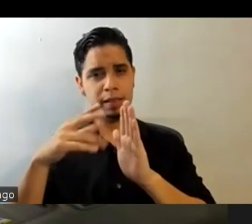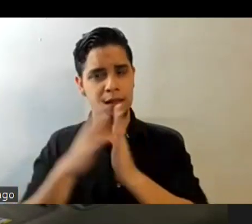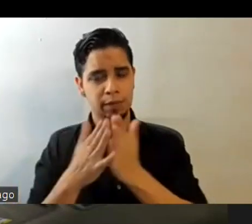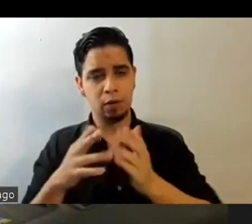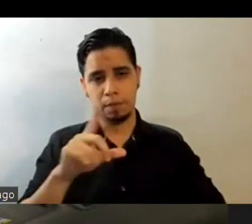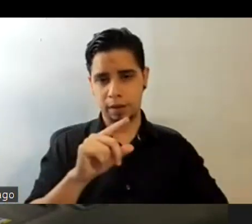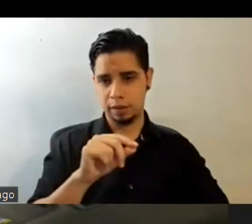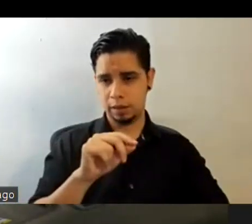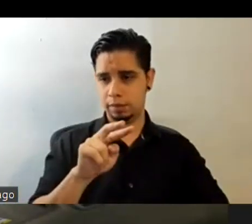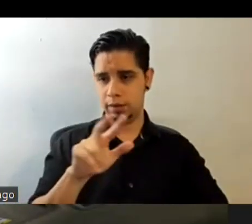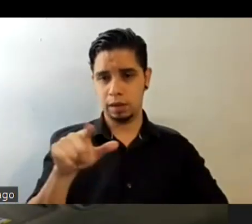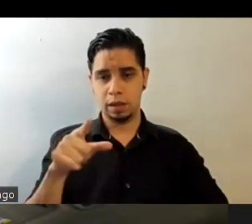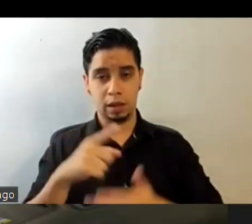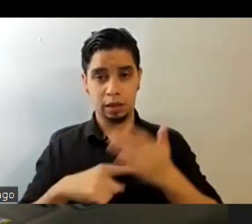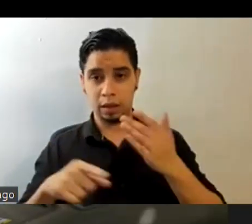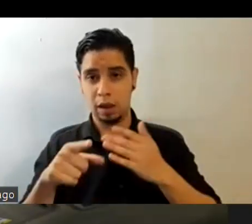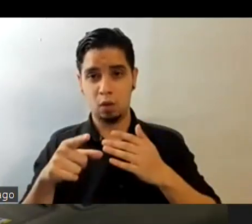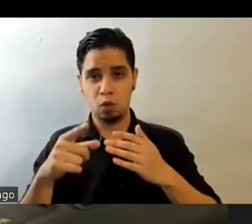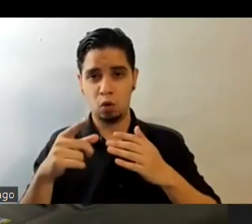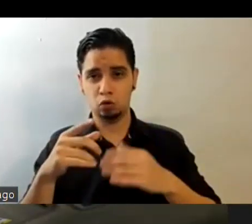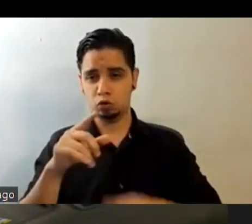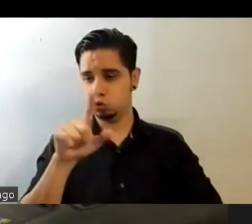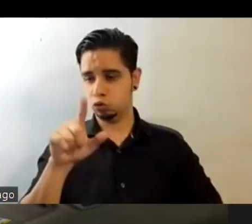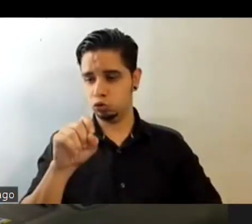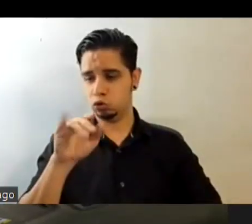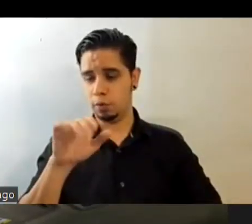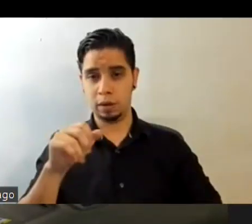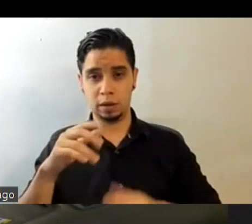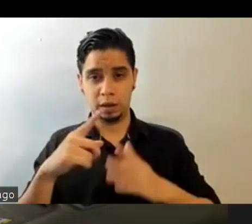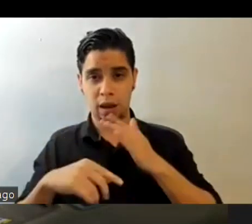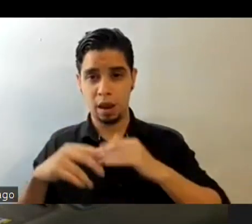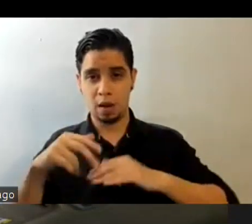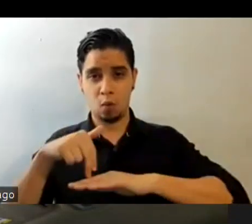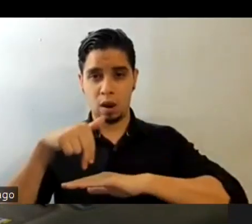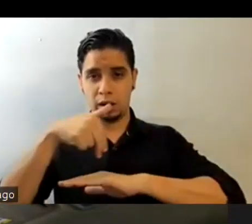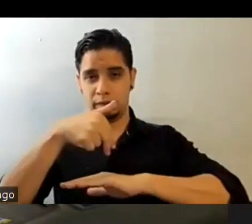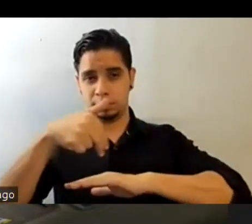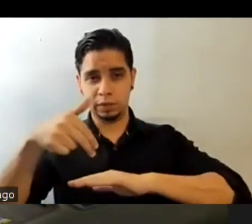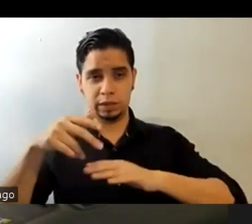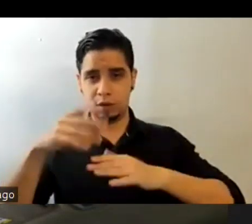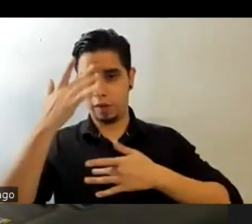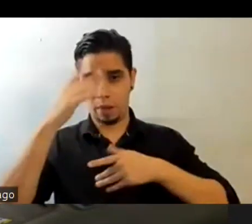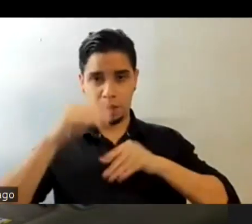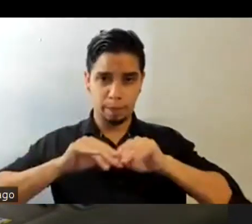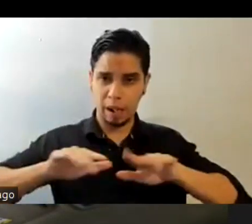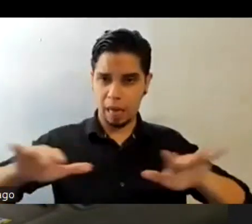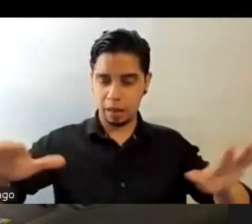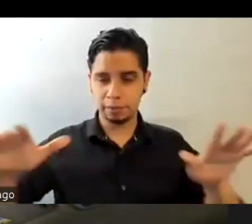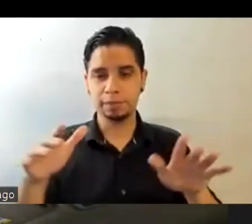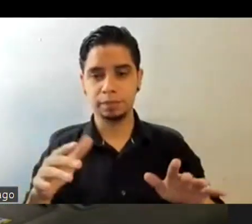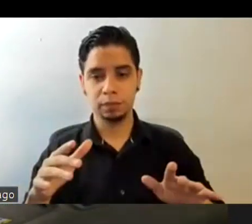que riegan la infección. Pues para que tú veas que esta cuestión a manera inconsciente, como nosotros